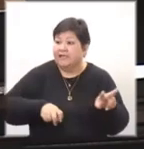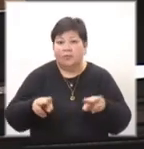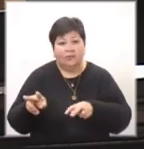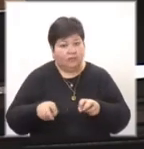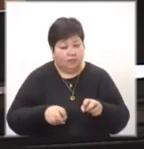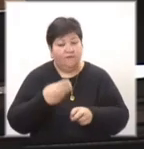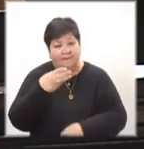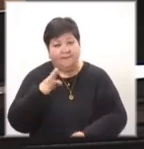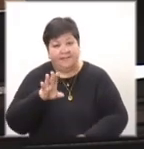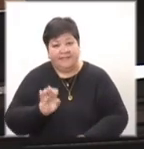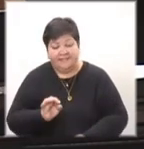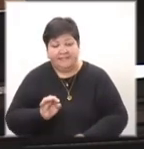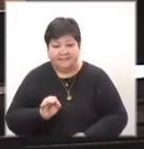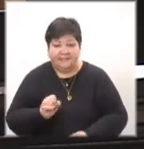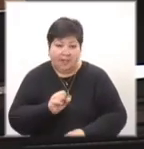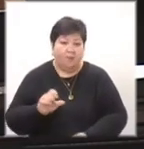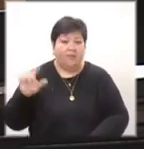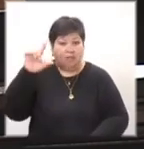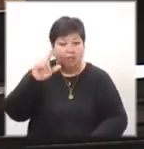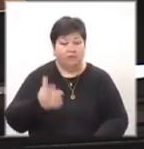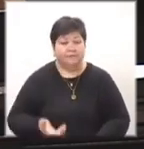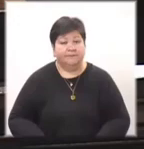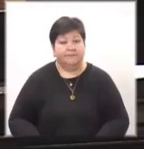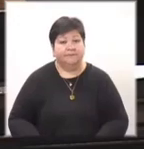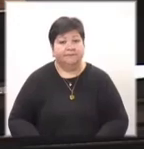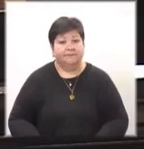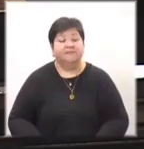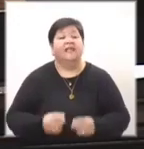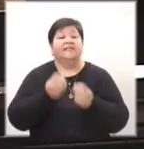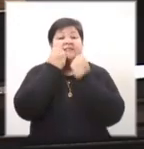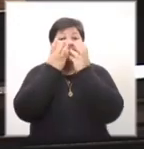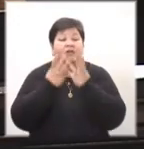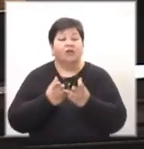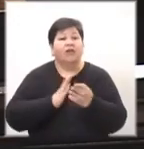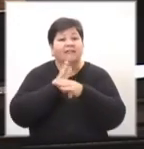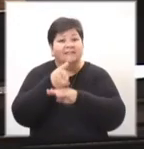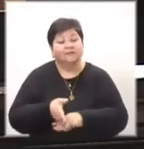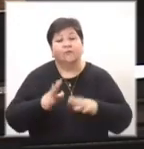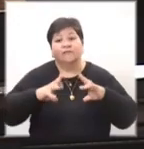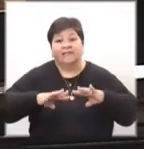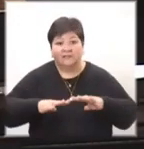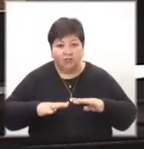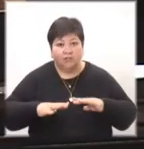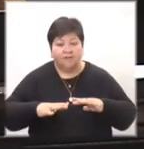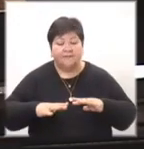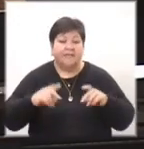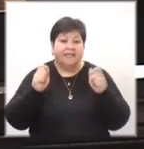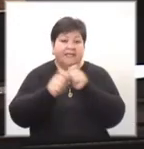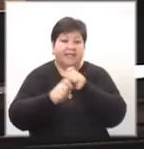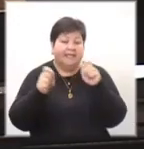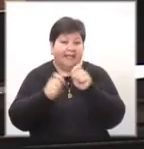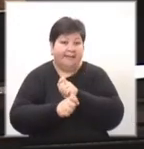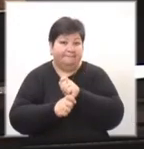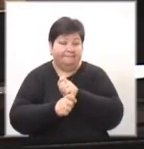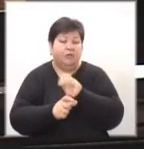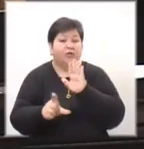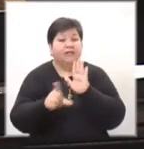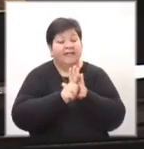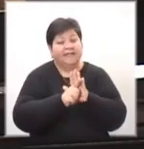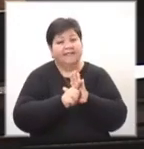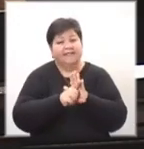de Previsión Social. Se mejoró el acceso a las jubilaciones con los cambios introducidos en la Ley